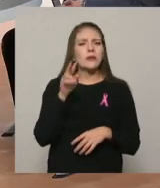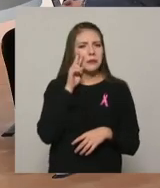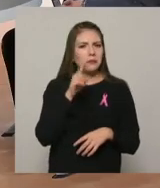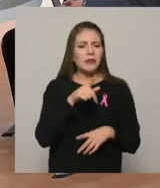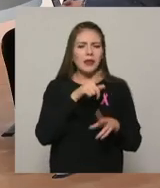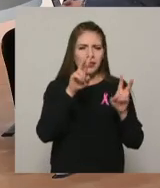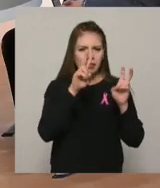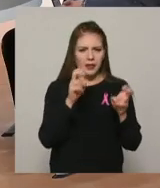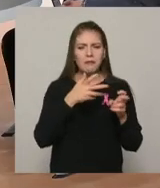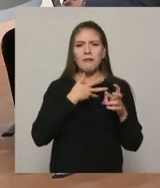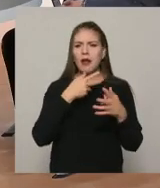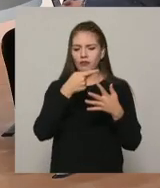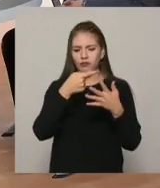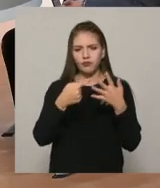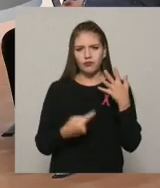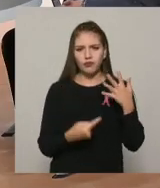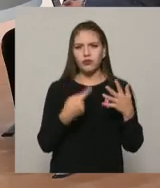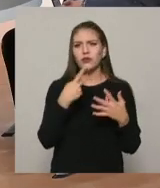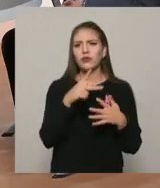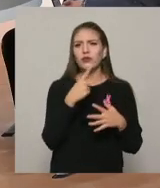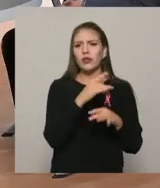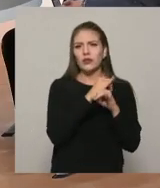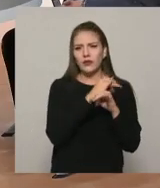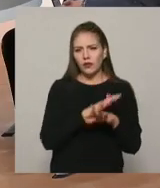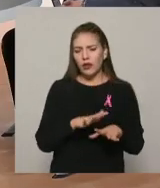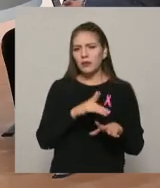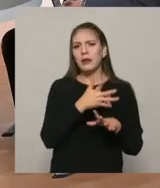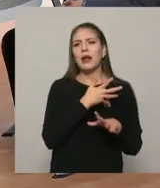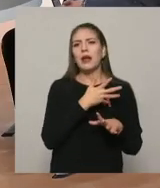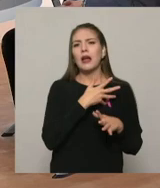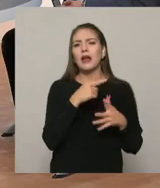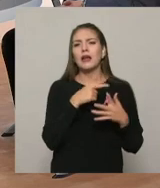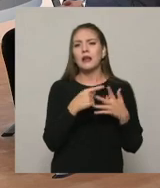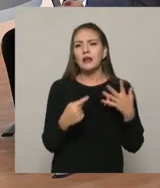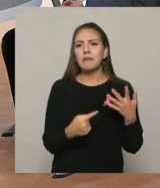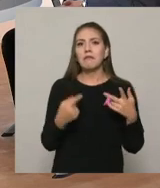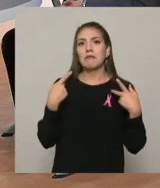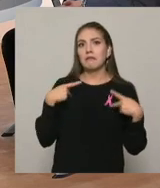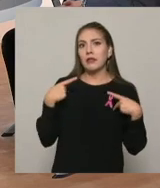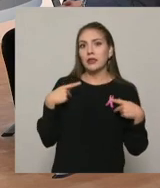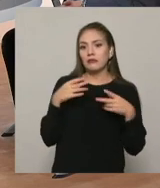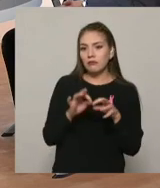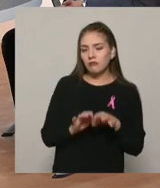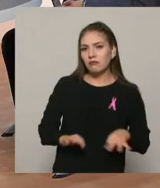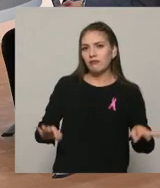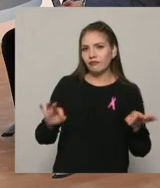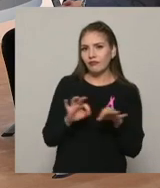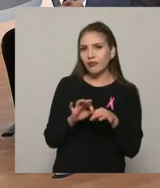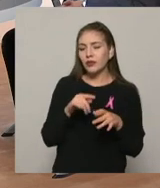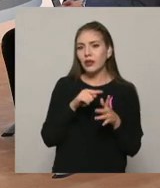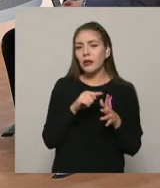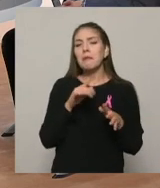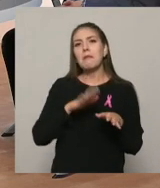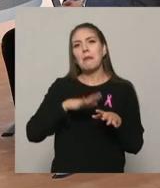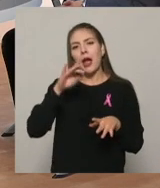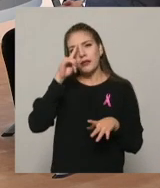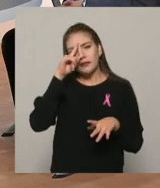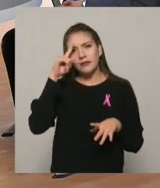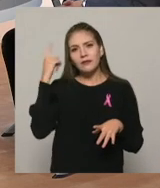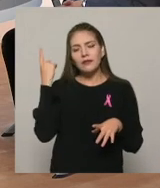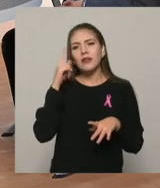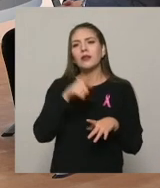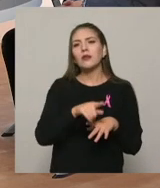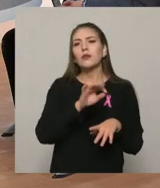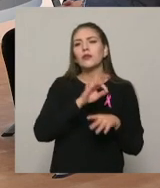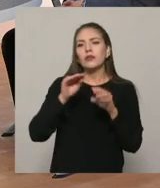los datos duros que tienes en la investigación, con personajes muy importantes detrás de es mucho más fácil y fluido que